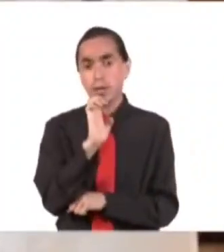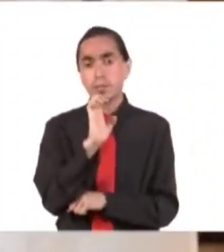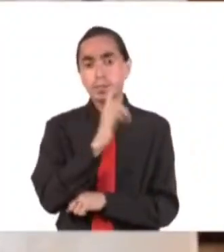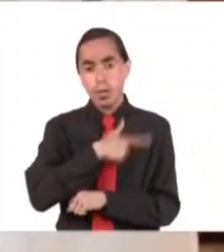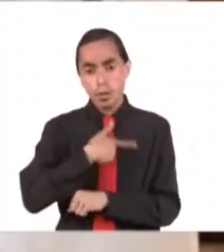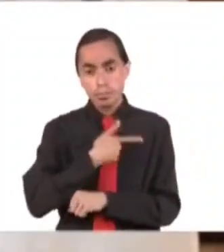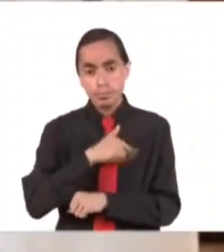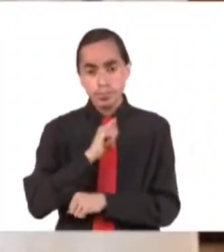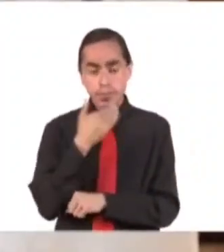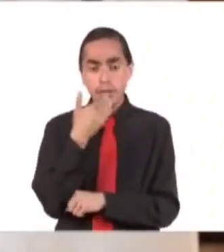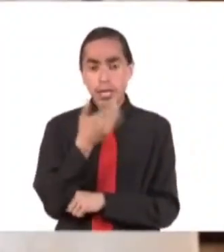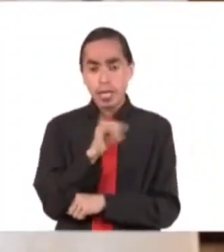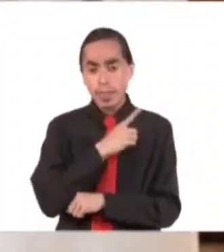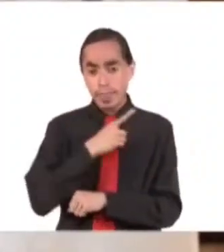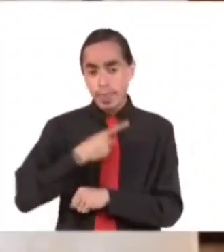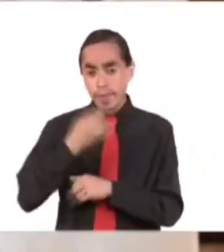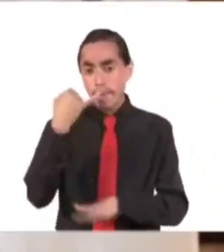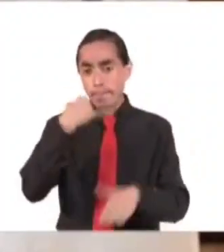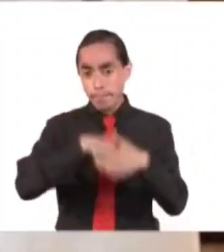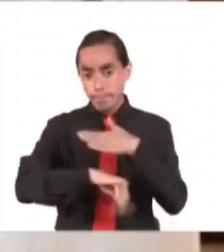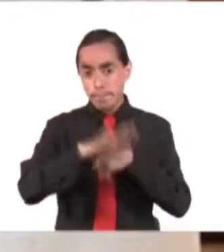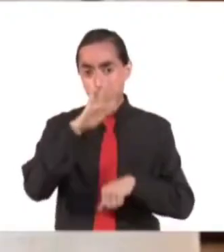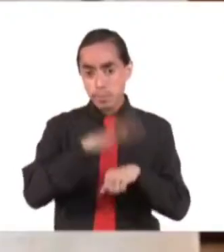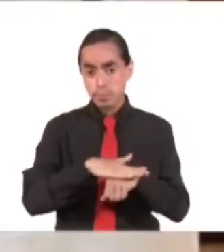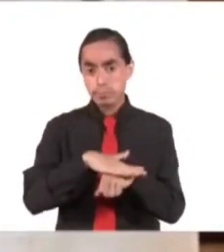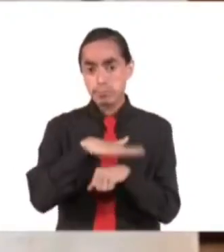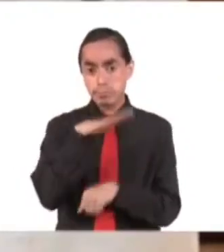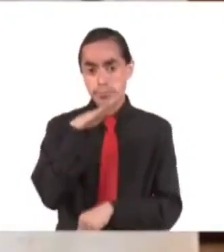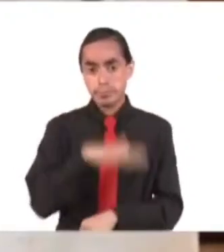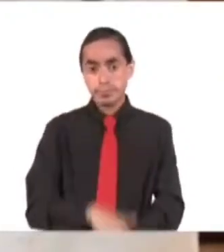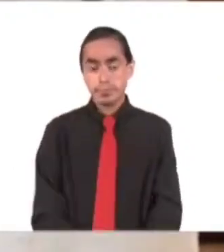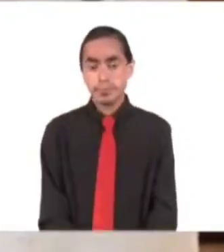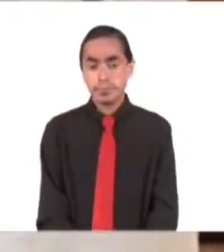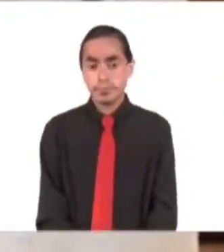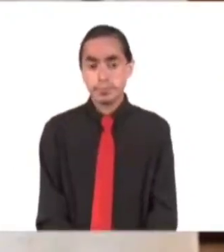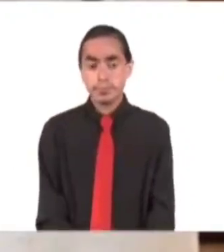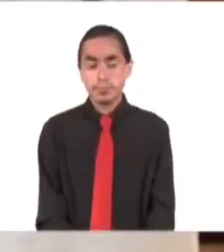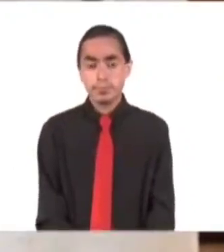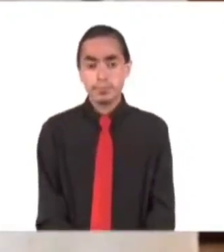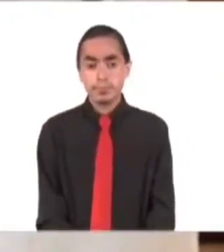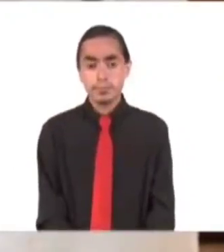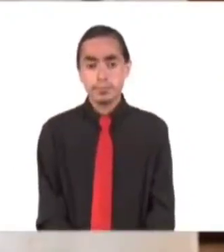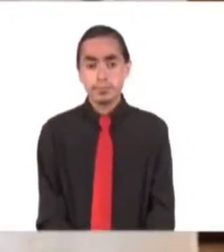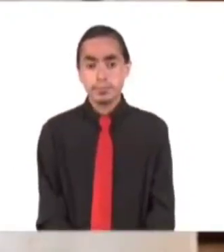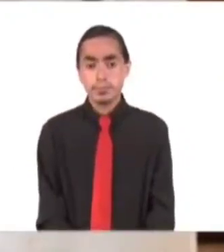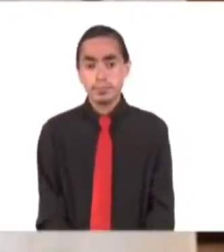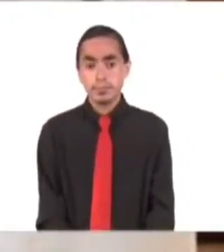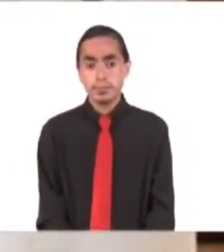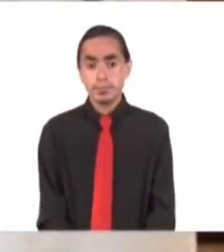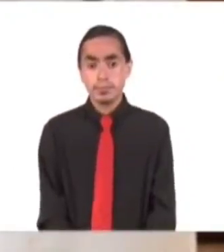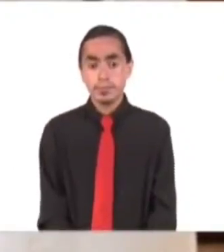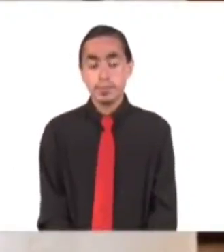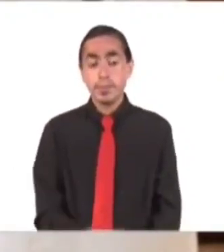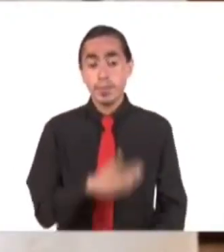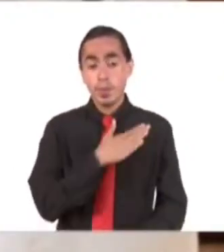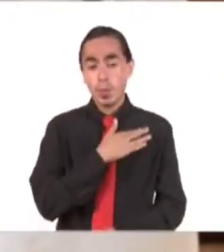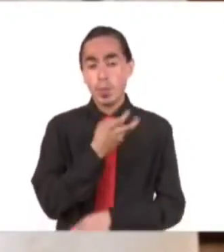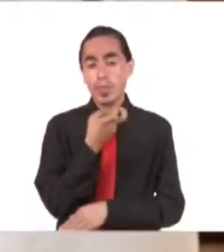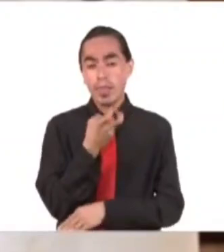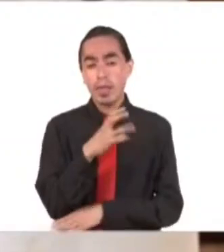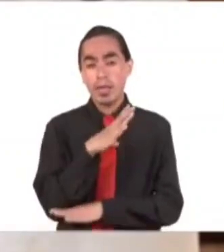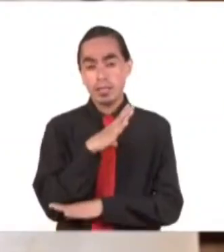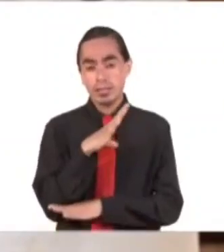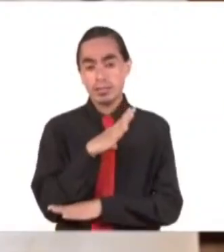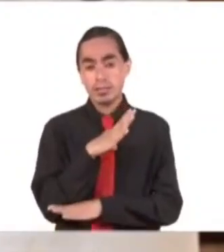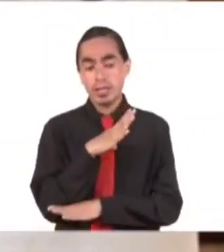enriquecedora y que hay que profundizar y enriquecer, hacer valer, ¿no? Bueno, esa es parte de